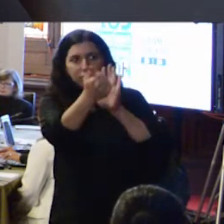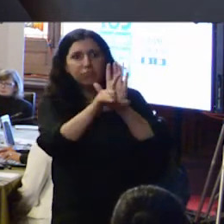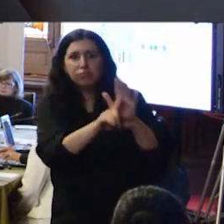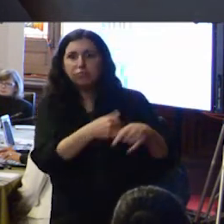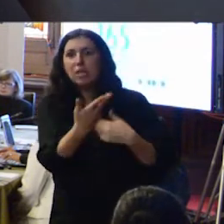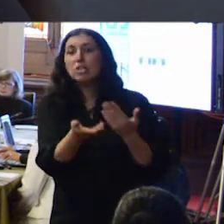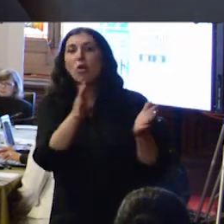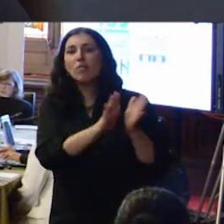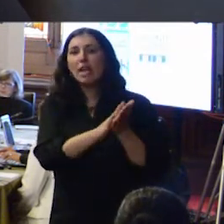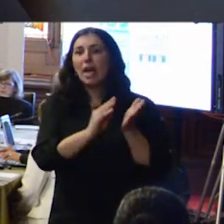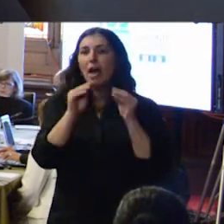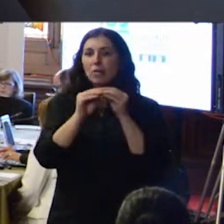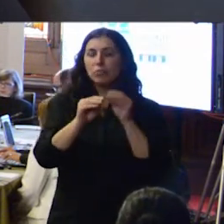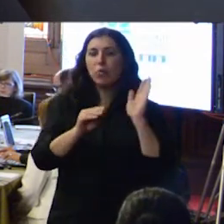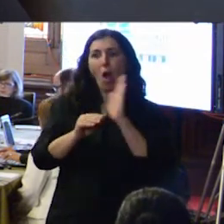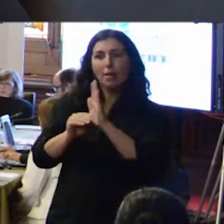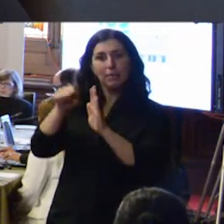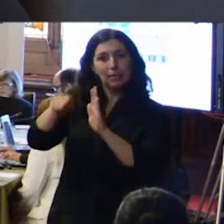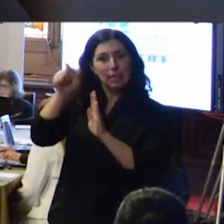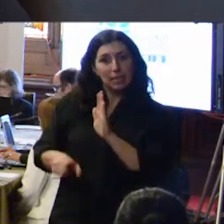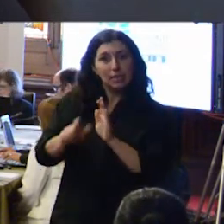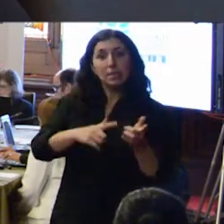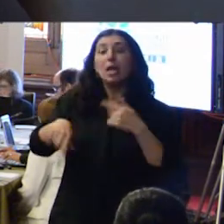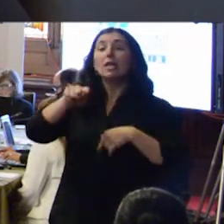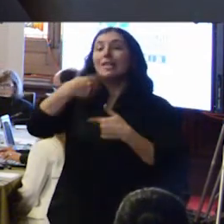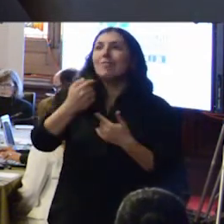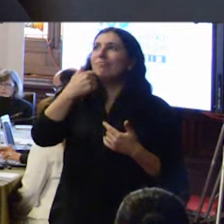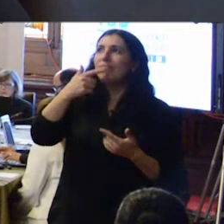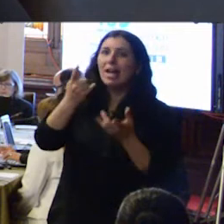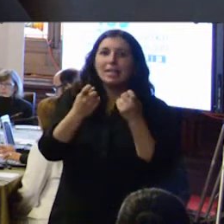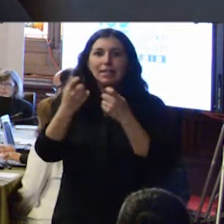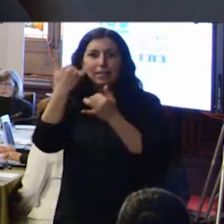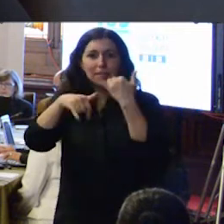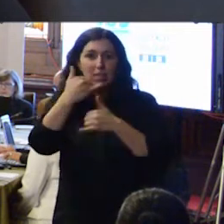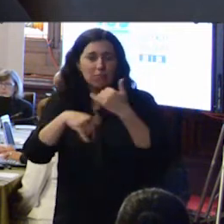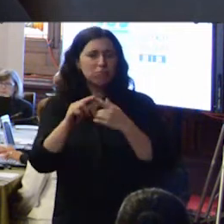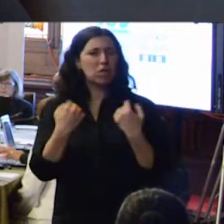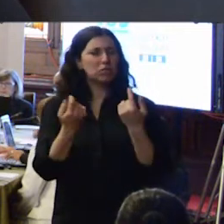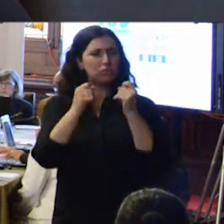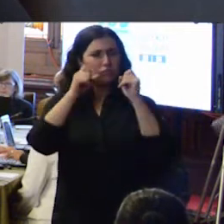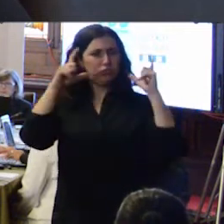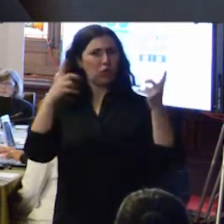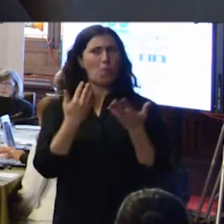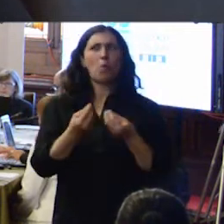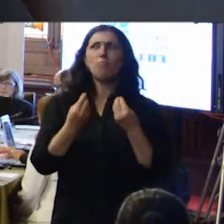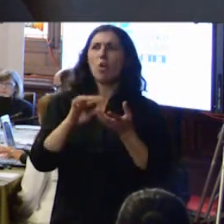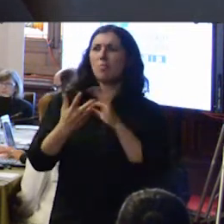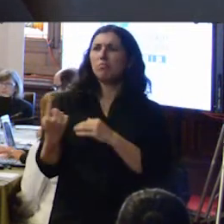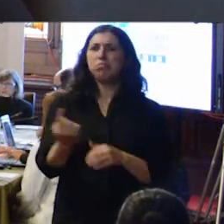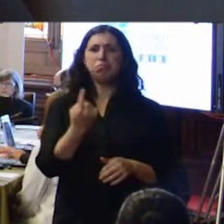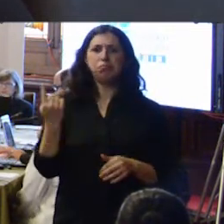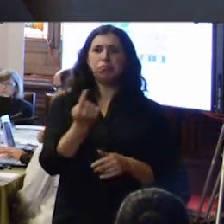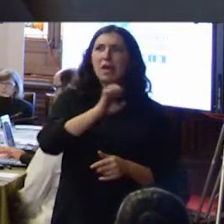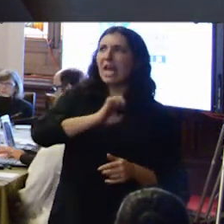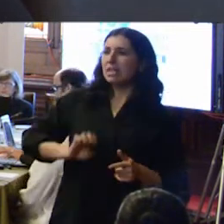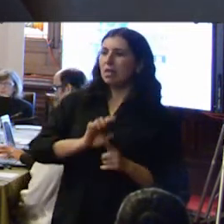que había recibido, y él es un activista altamente conocido en la región de Tolé, por lo cual es llamativo, digamos, esa desatención por parte del Estado en